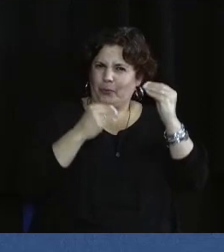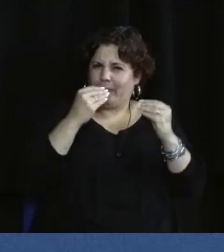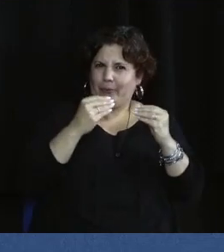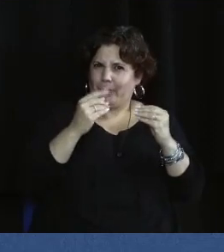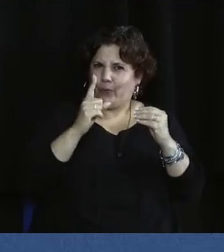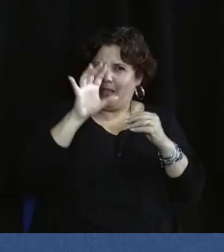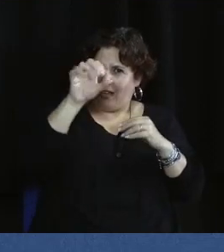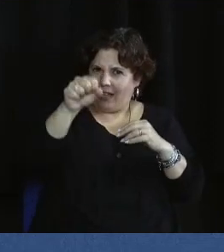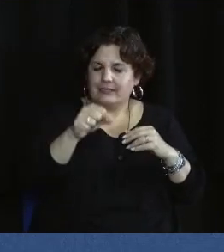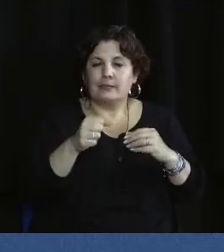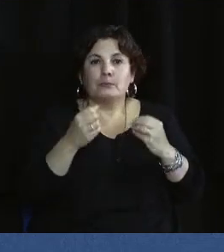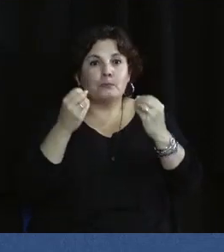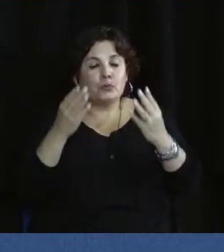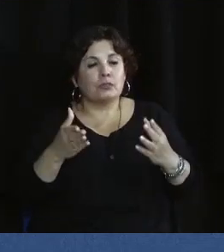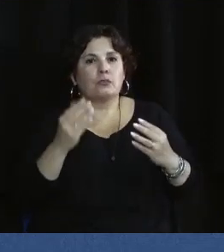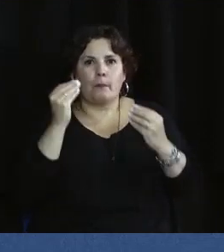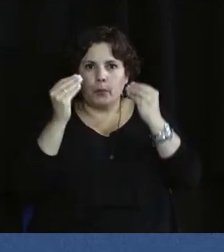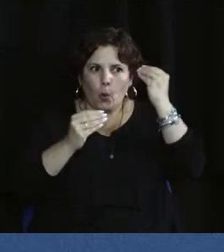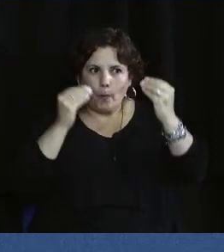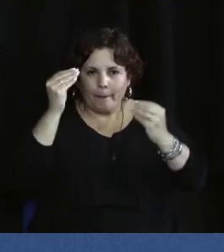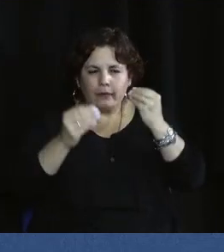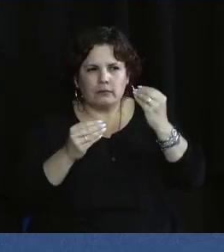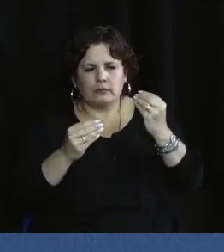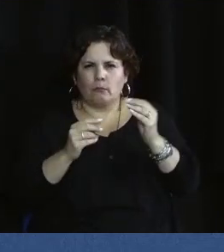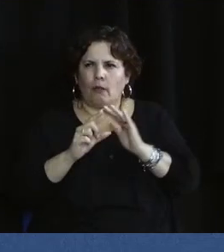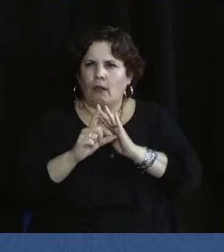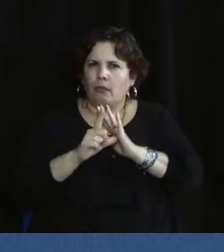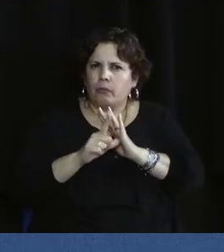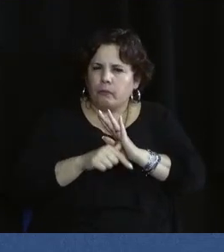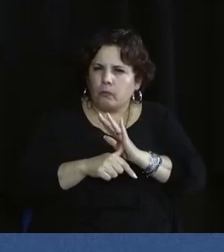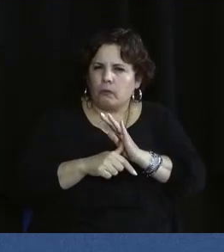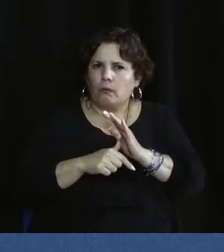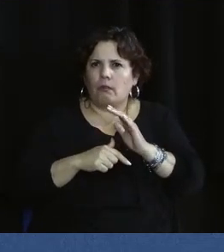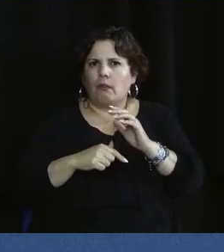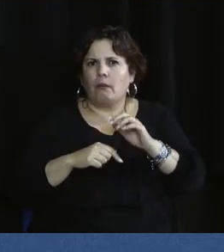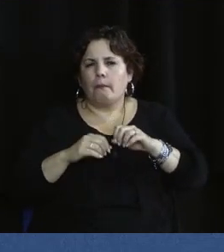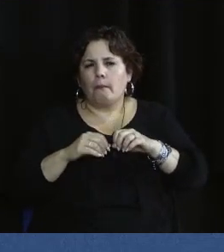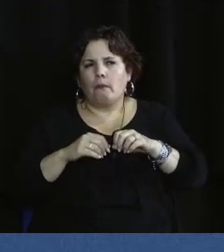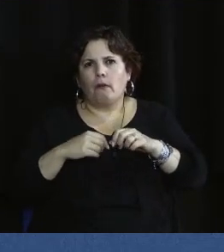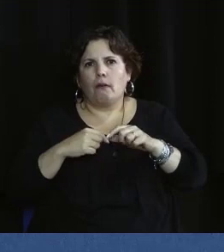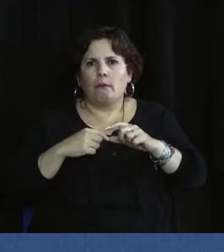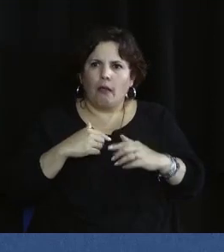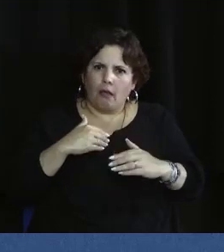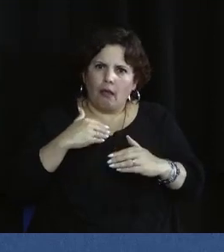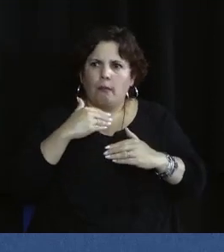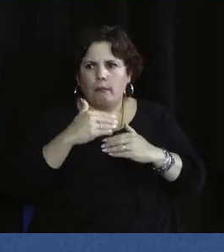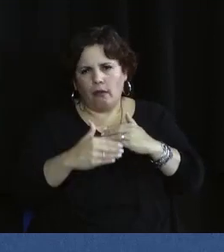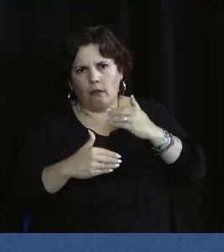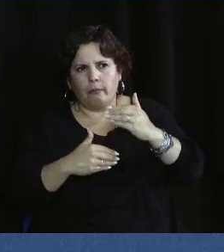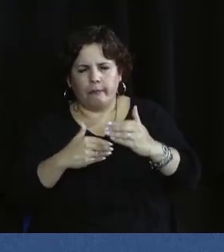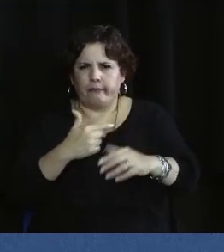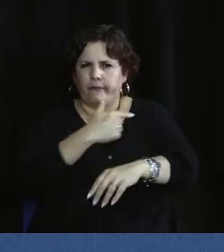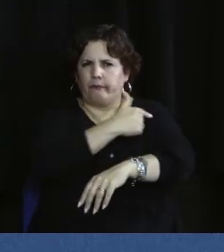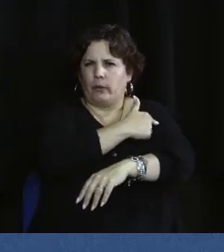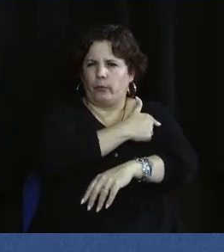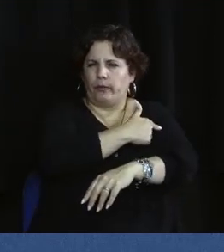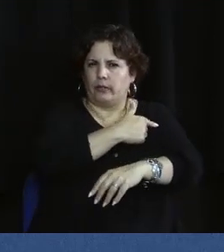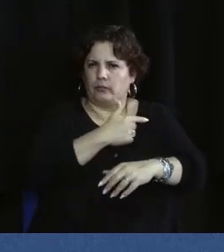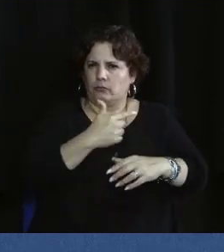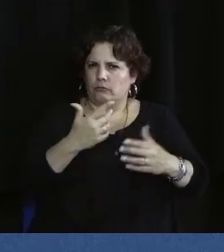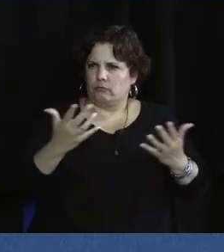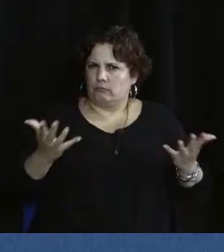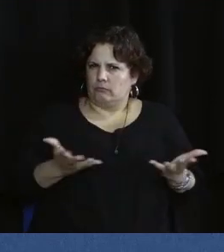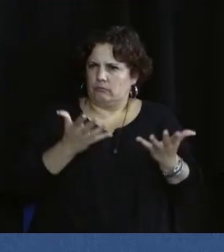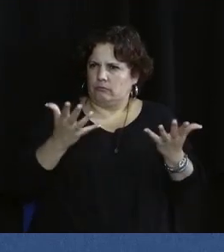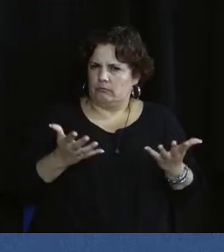preocupación con la lentitud con la que viene avanzando este proceso